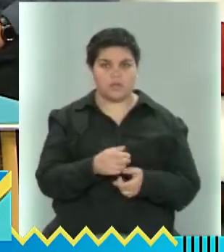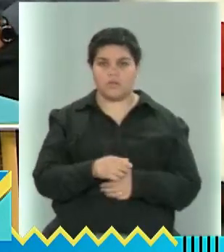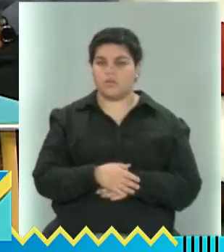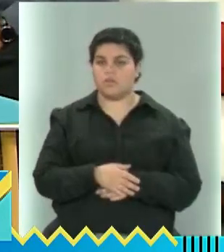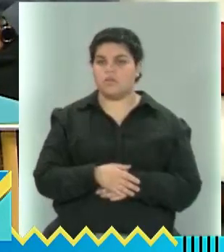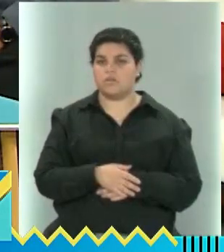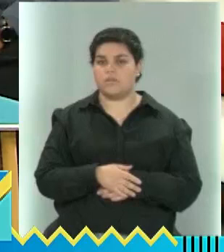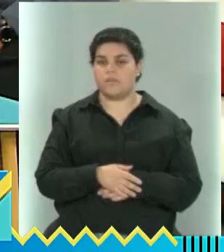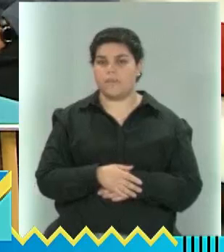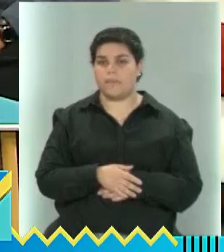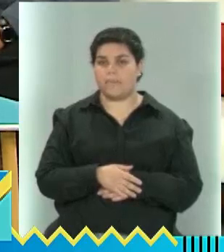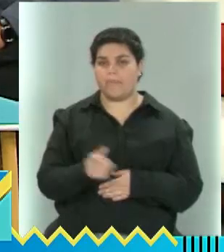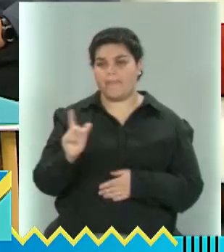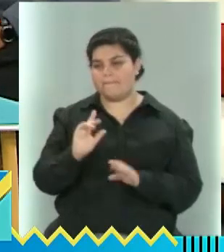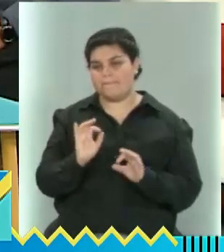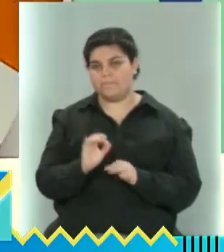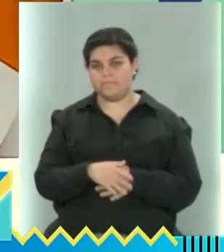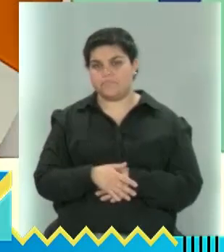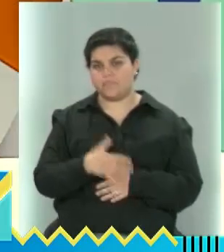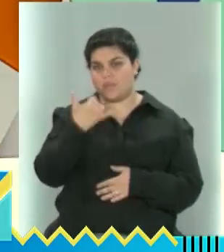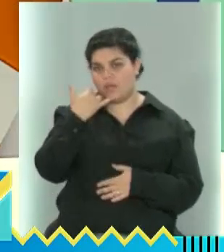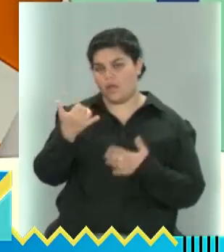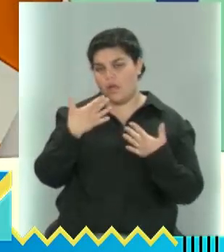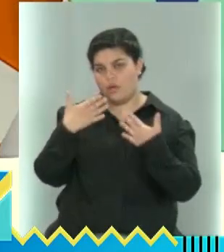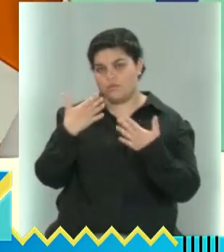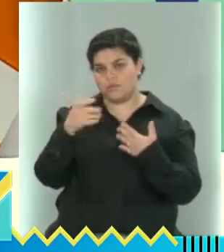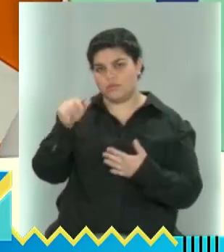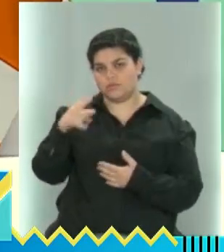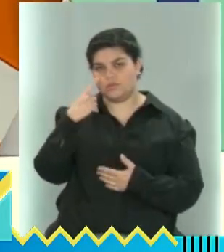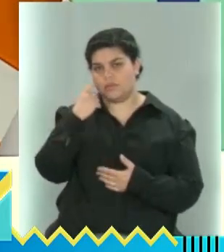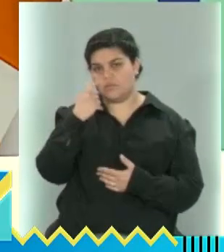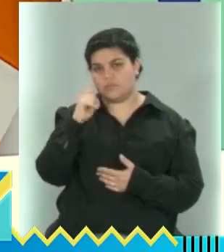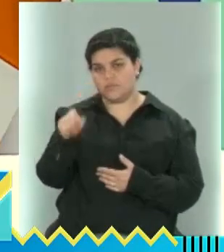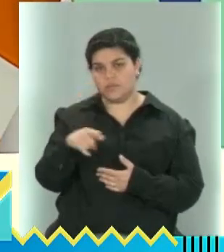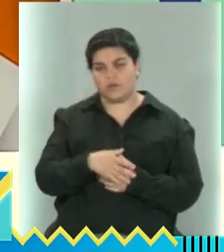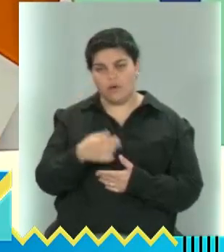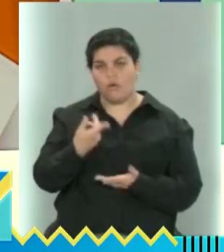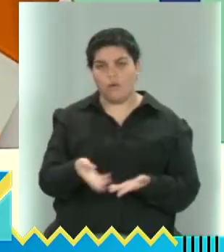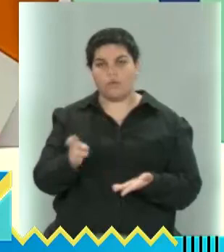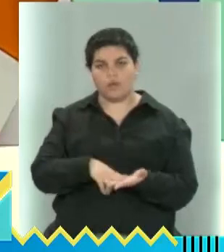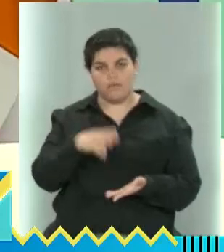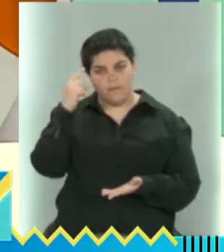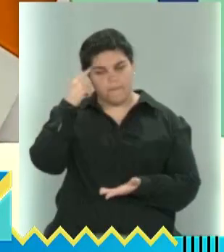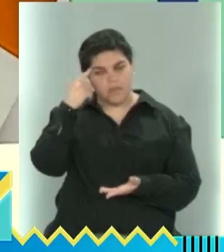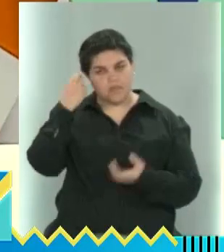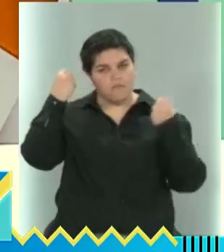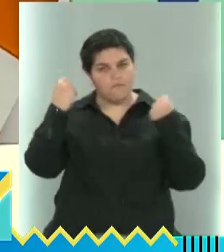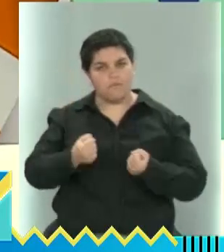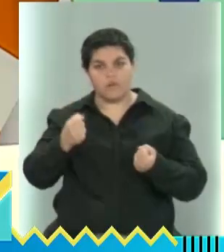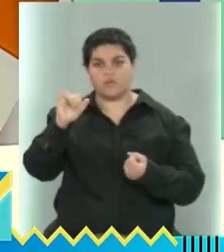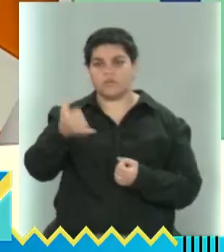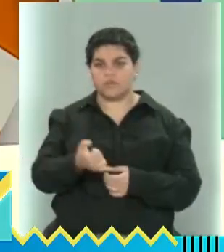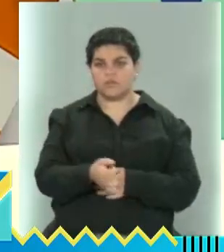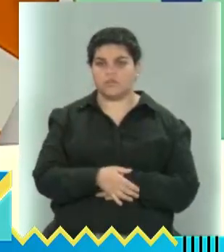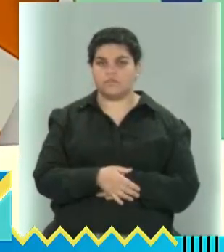bueno, la comunicación con Ibáñez refuerza, digamos, esta idea de que está